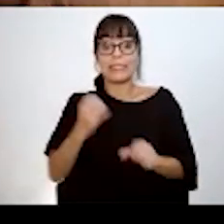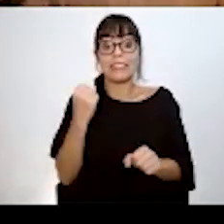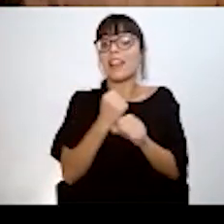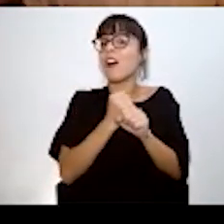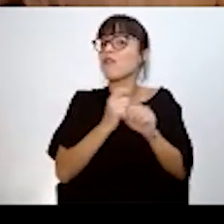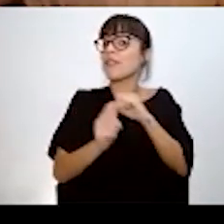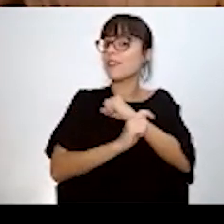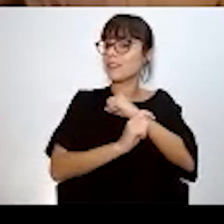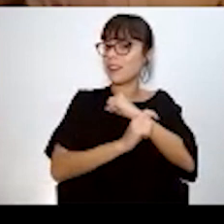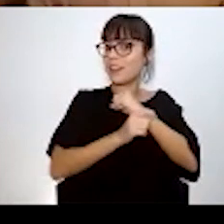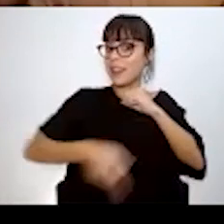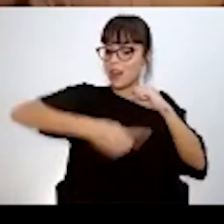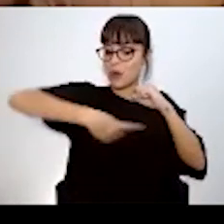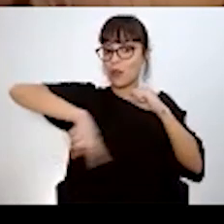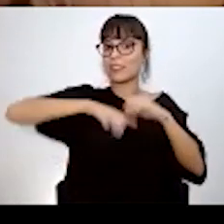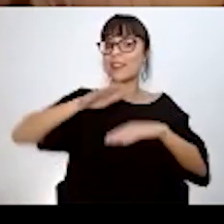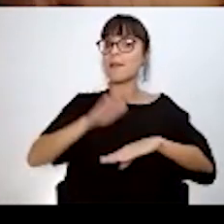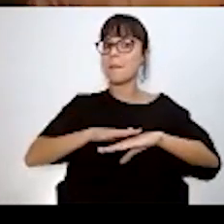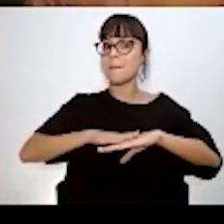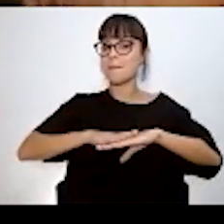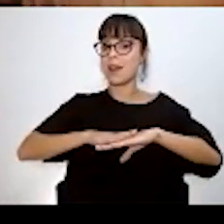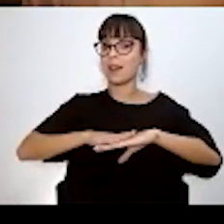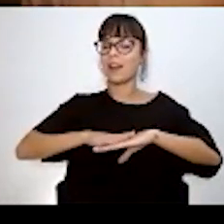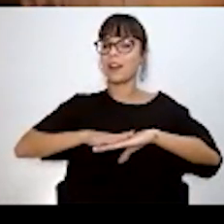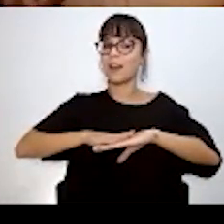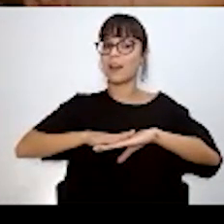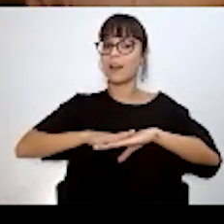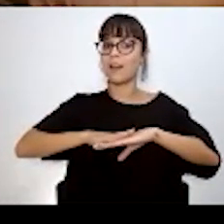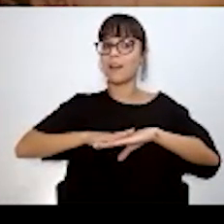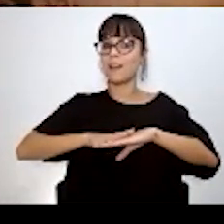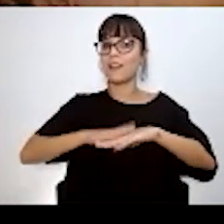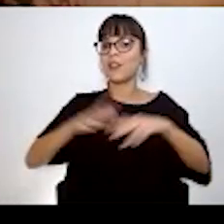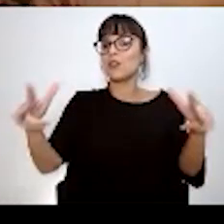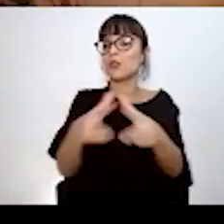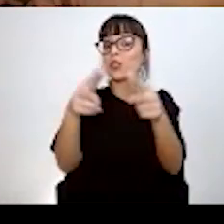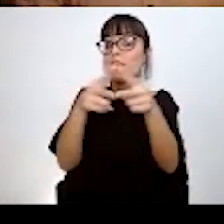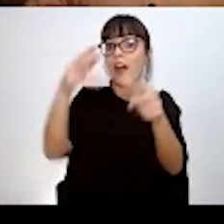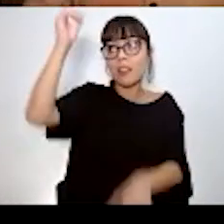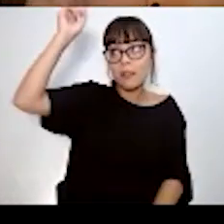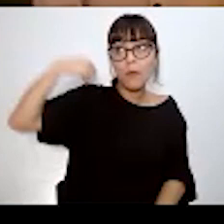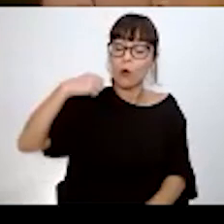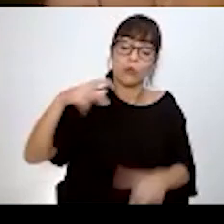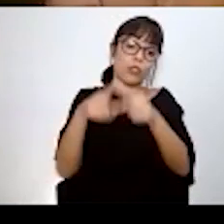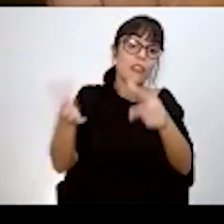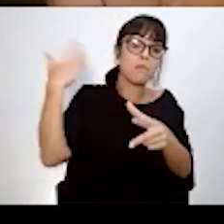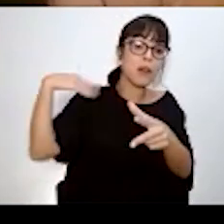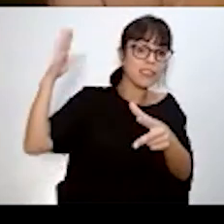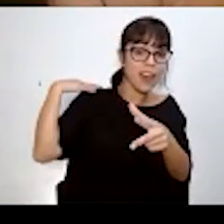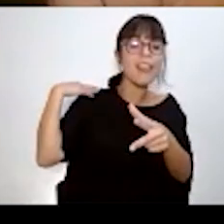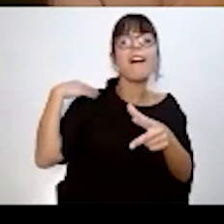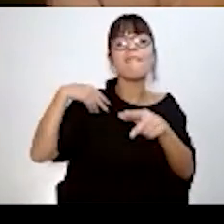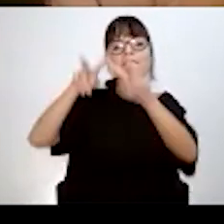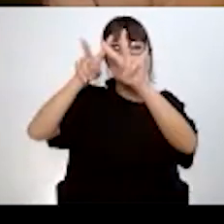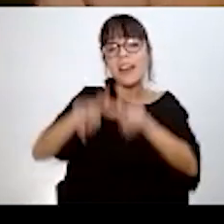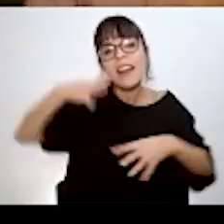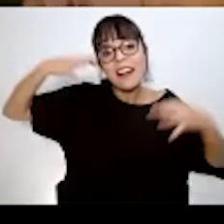un marco de trabajo en el cual situar el análisis de las realidades sociales del pasado. No es lo mismo hablar del 500